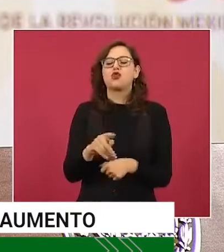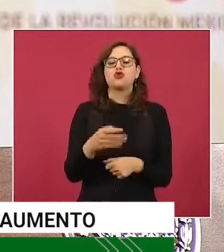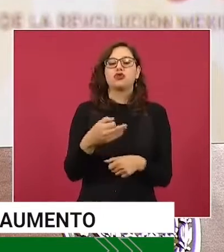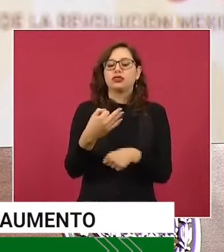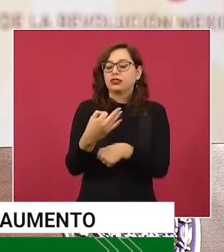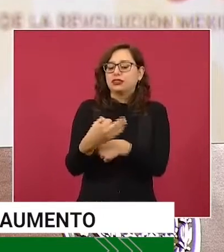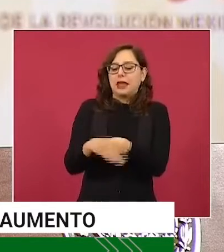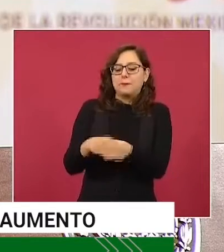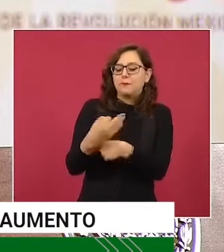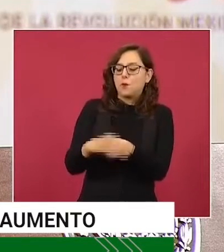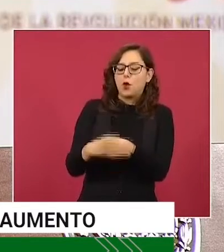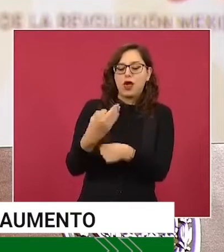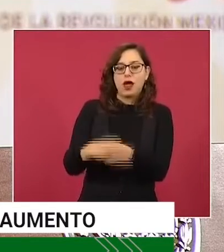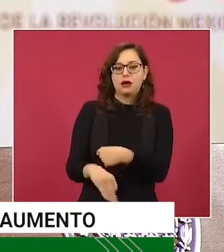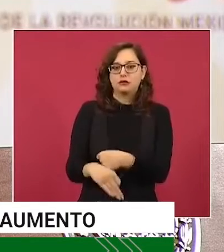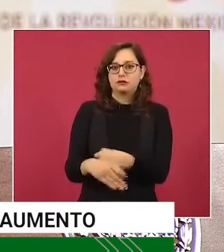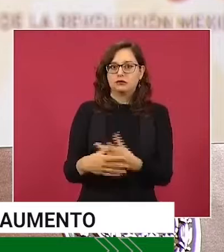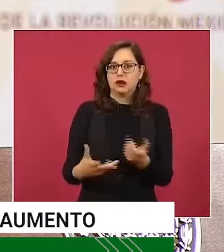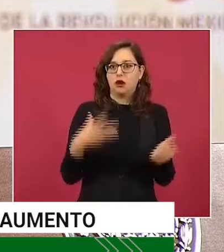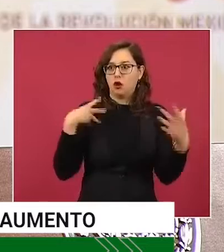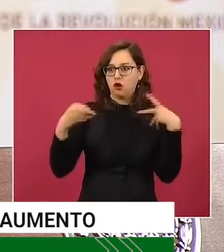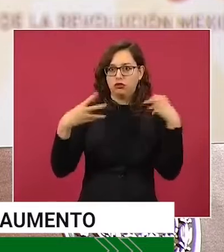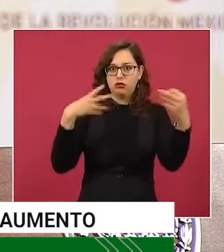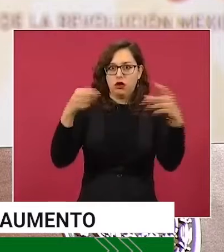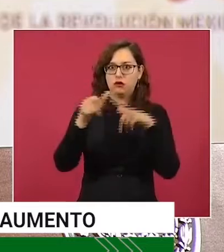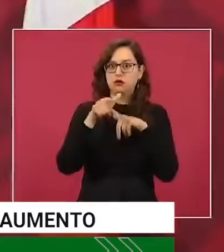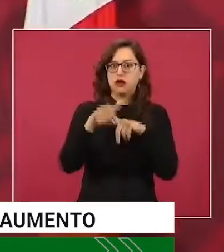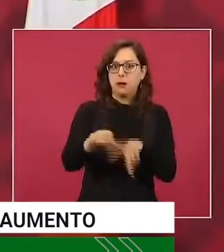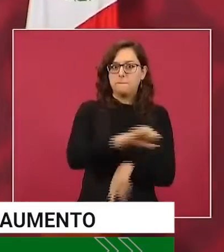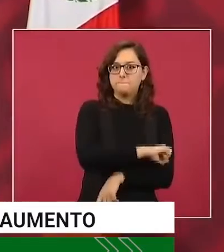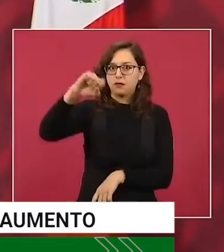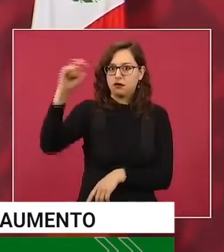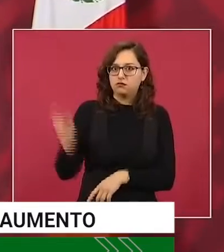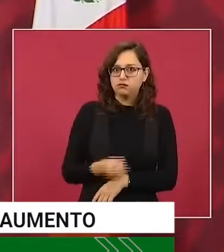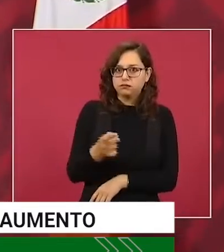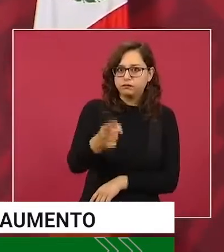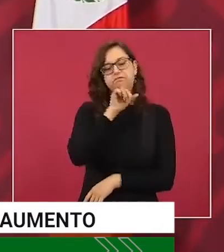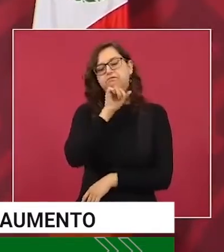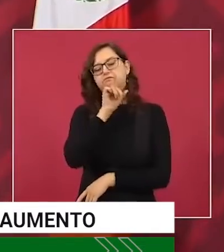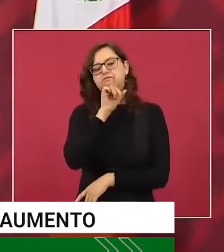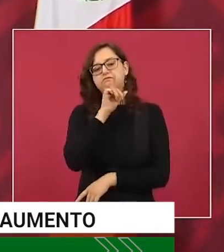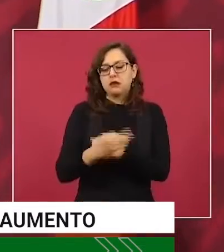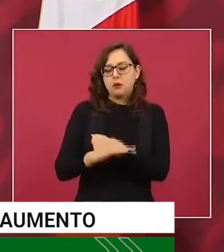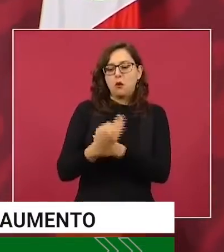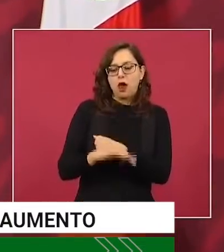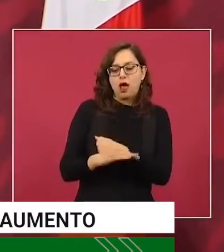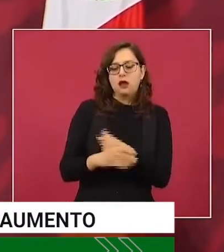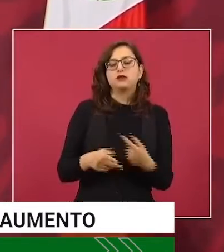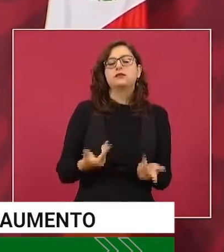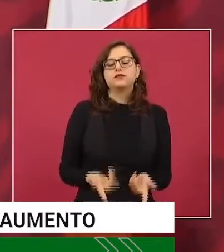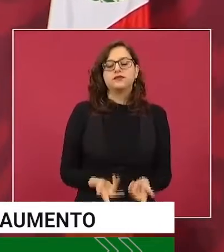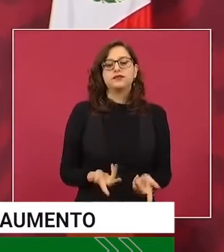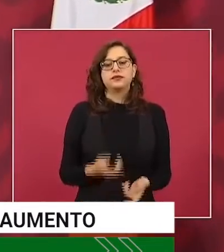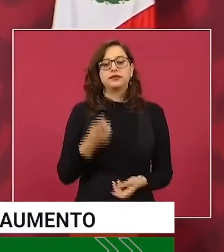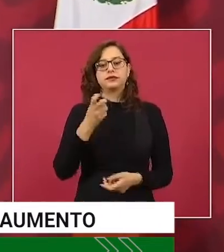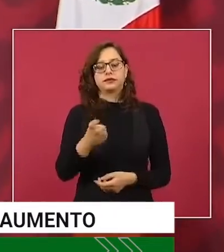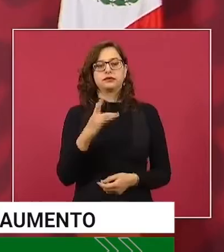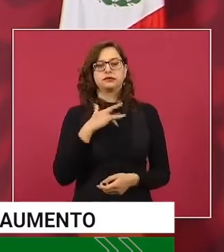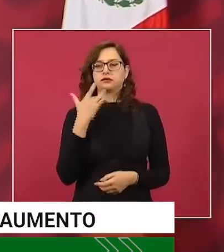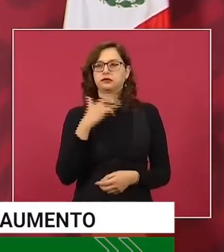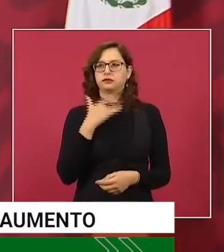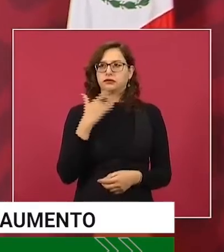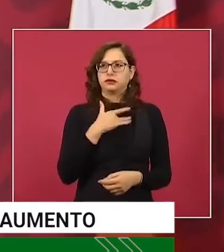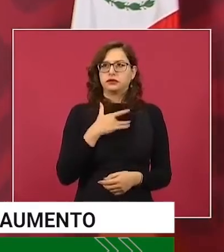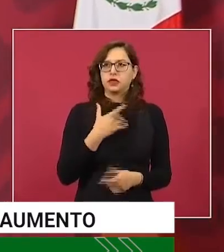afectada ante el aumento de casos de COVID-19 por Omicron. No veo que se presente la